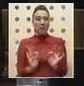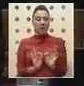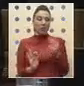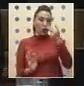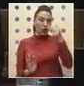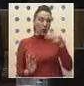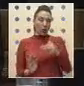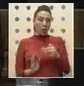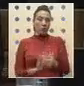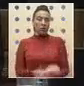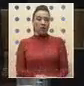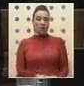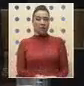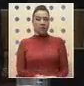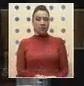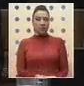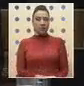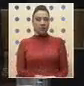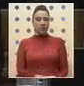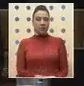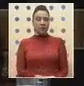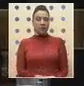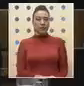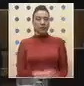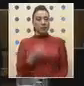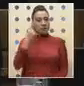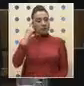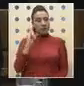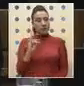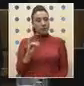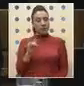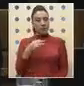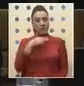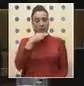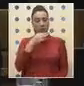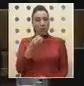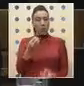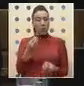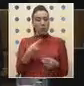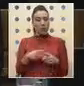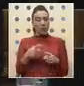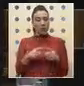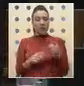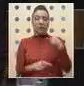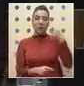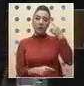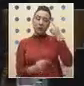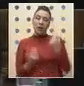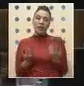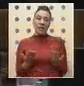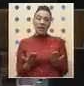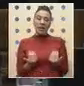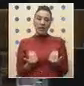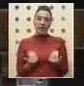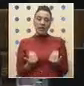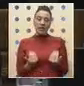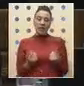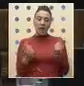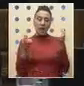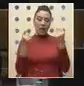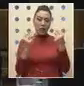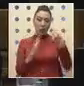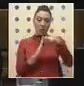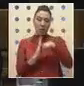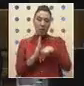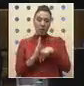los combustibles. Creemos que, como UDI lo hemos planteado inúmerales veces, creemos que se requiere una revisión